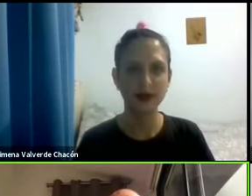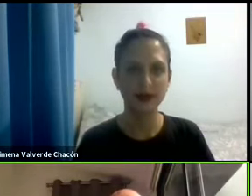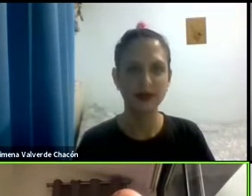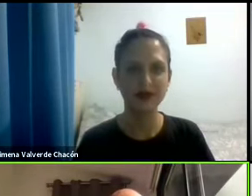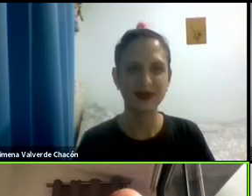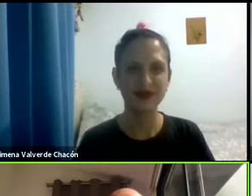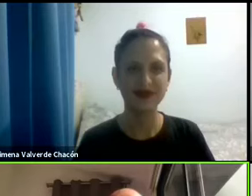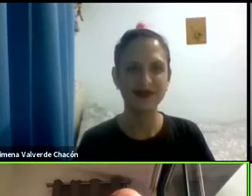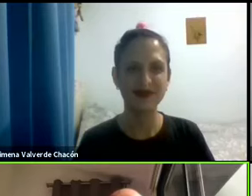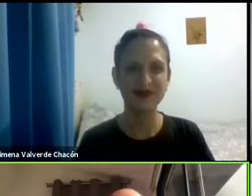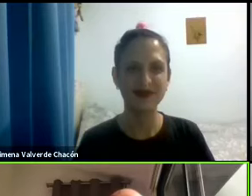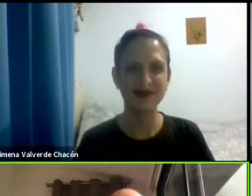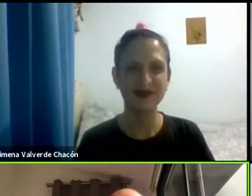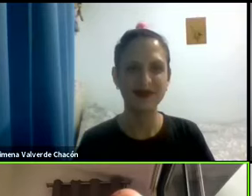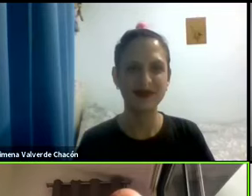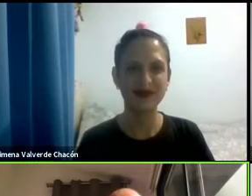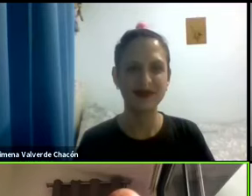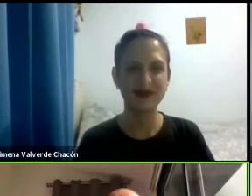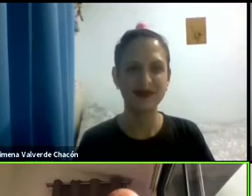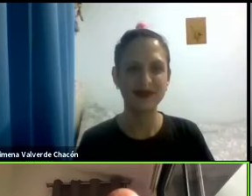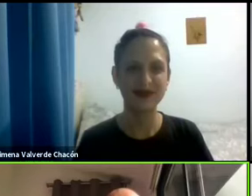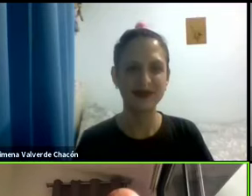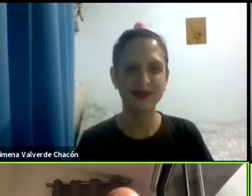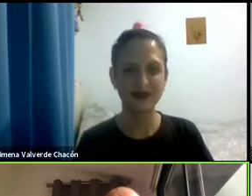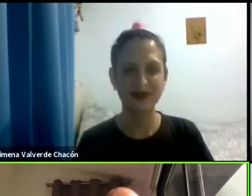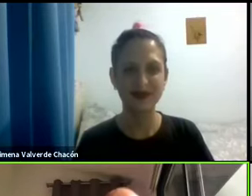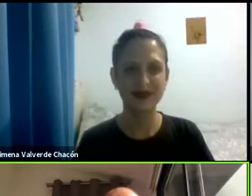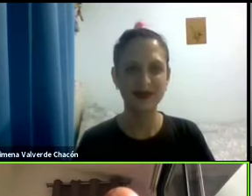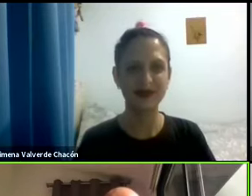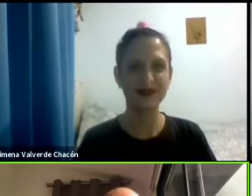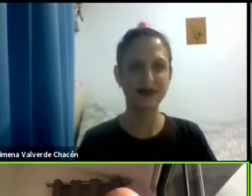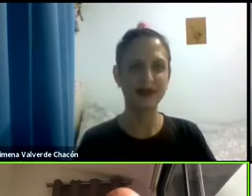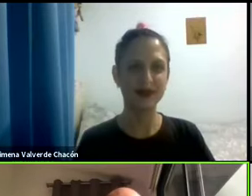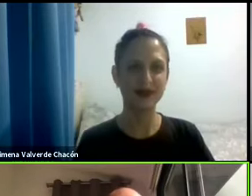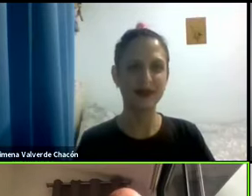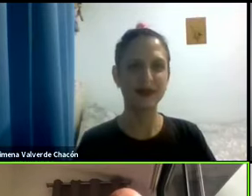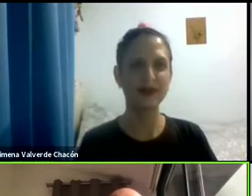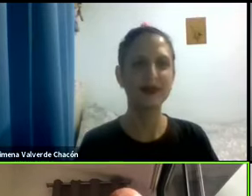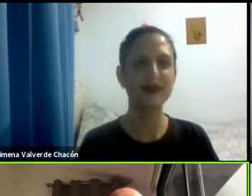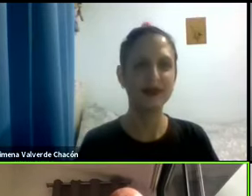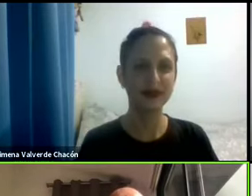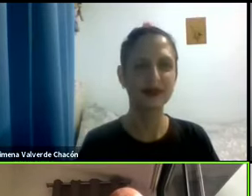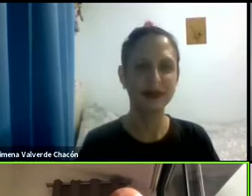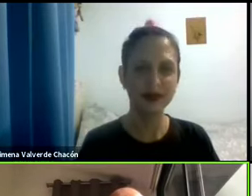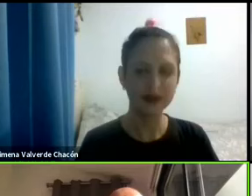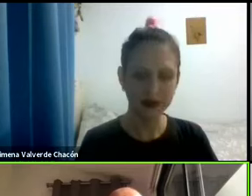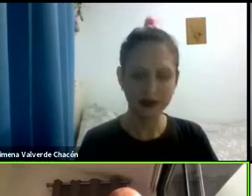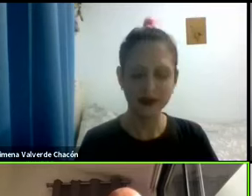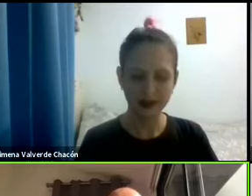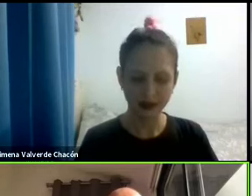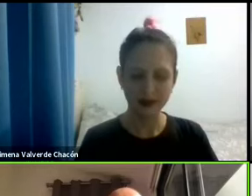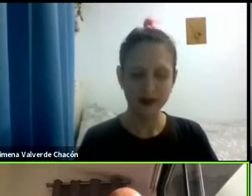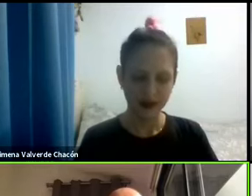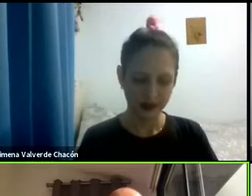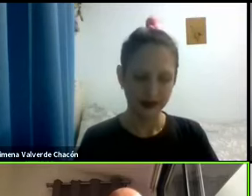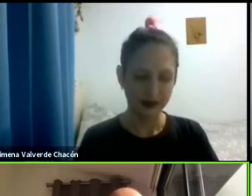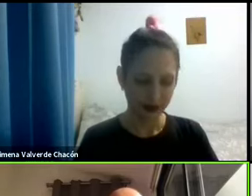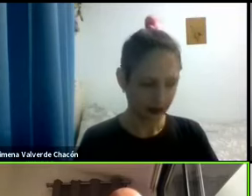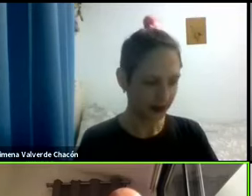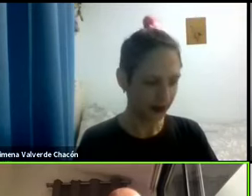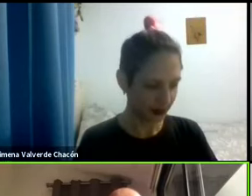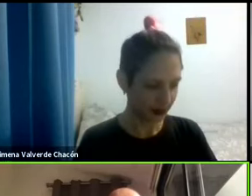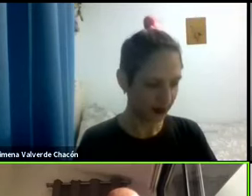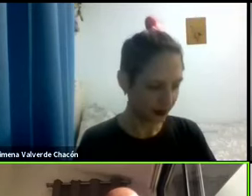en que las personas se hacen cargo de sus actos por primera vez en la película